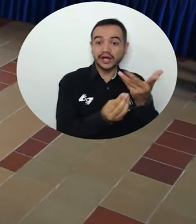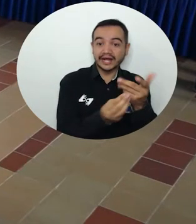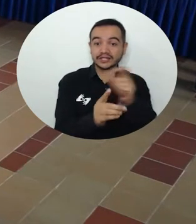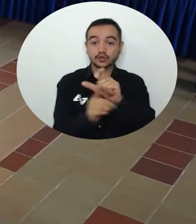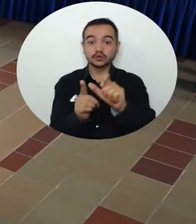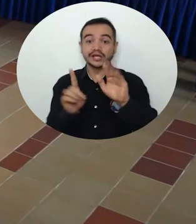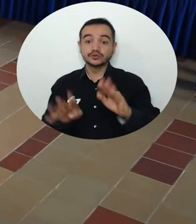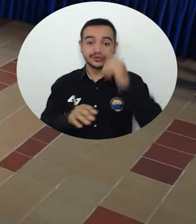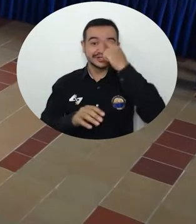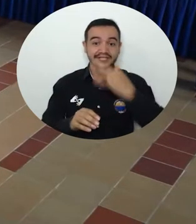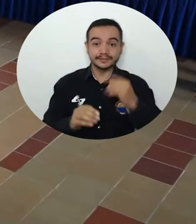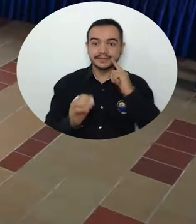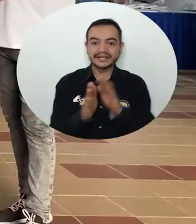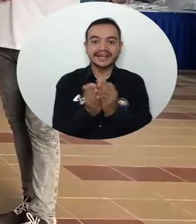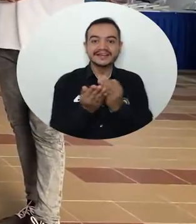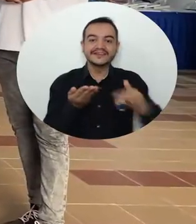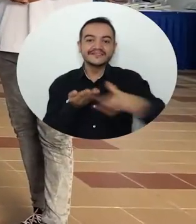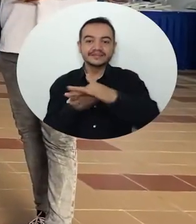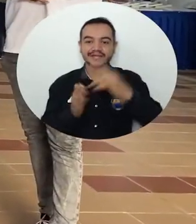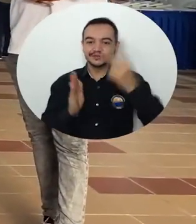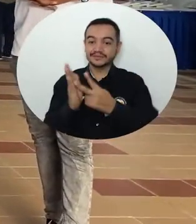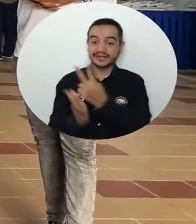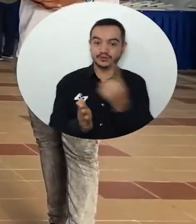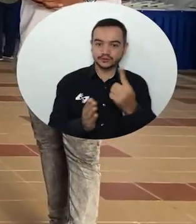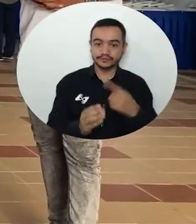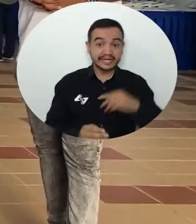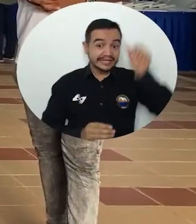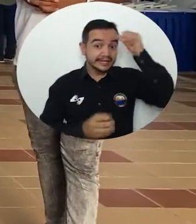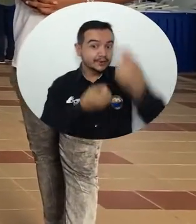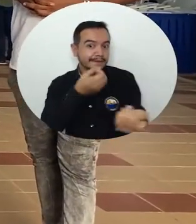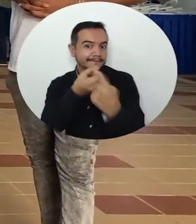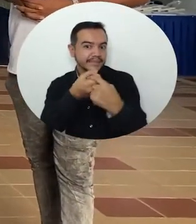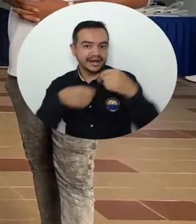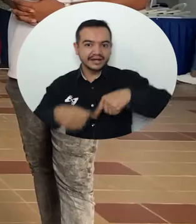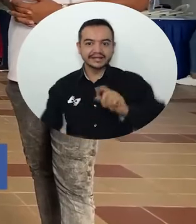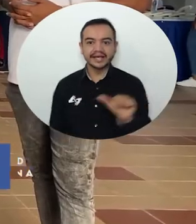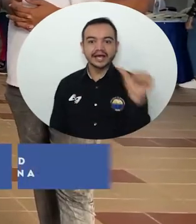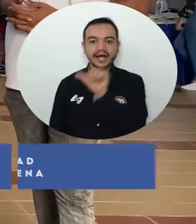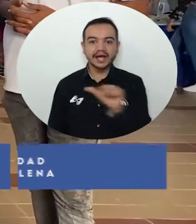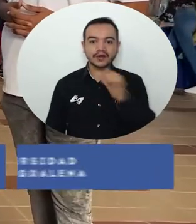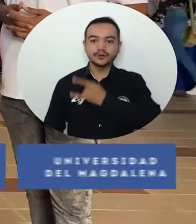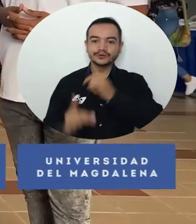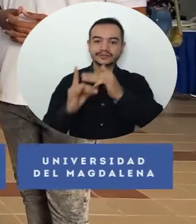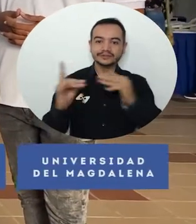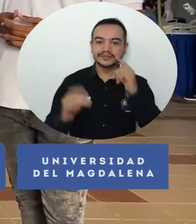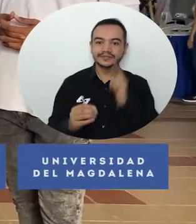Marta, Filismar 2021. No olviden seguirnos en nuestras redes institucionales,